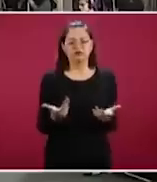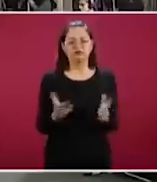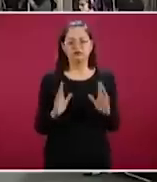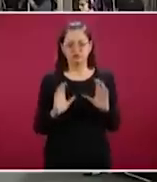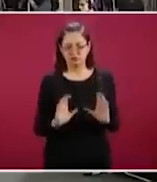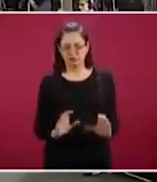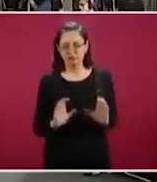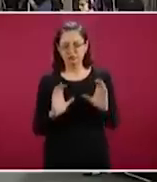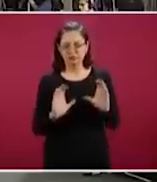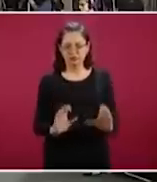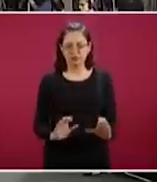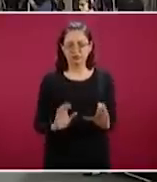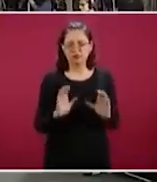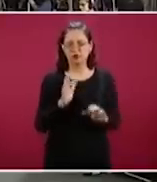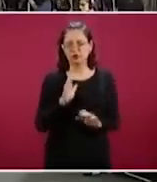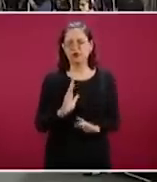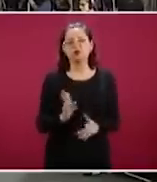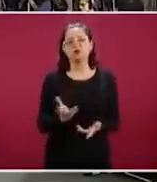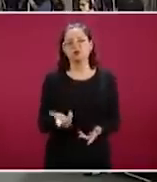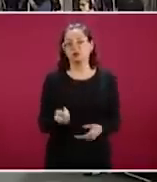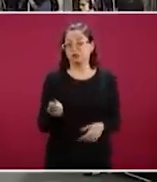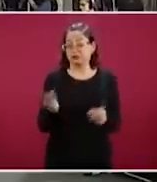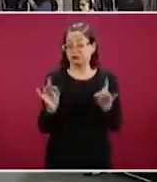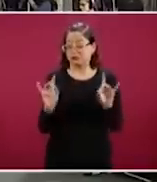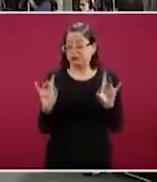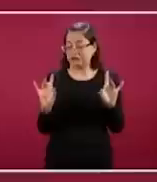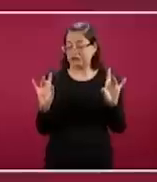sigilo que exige